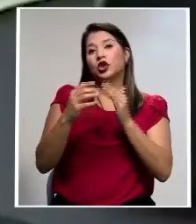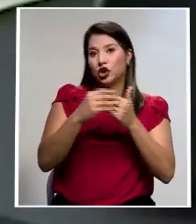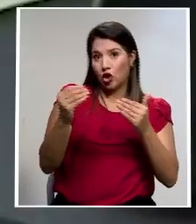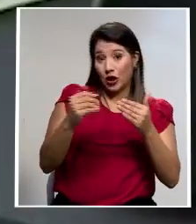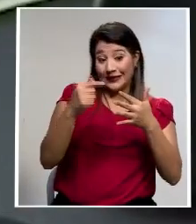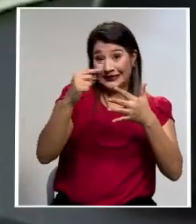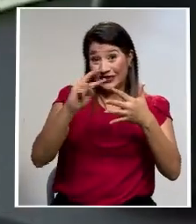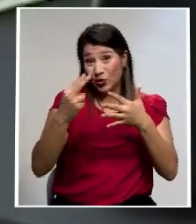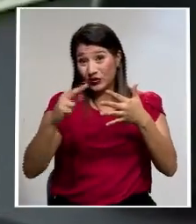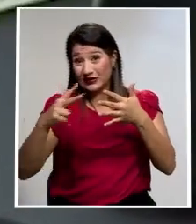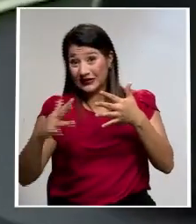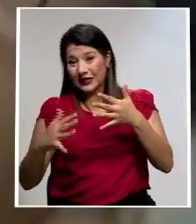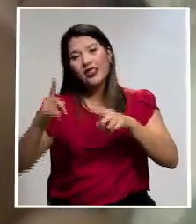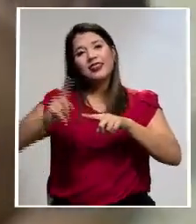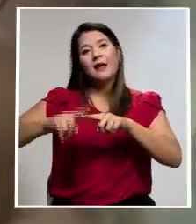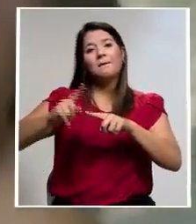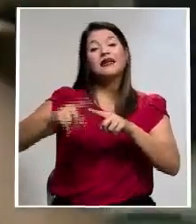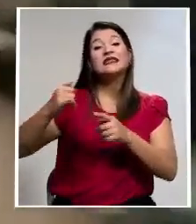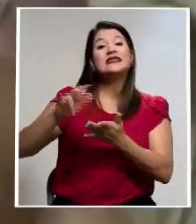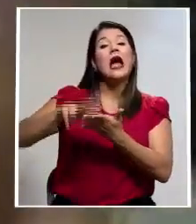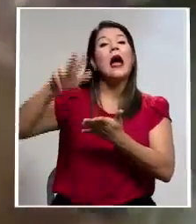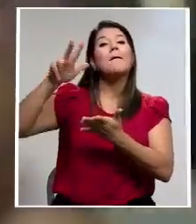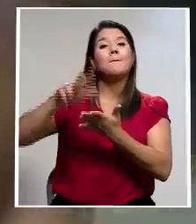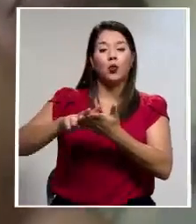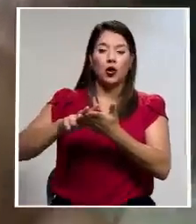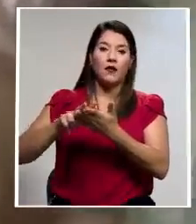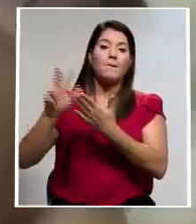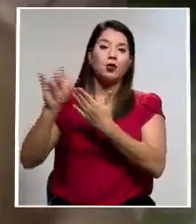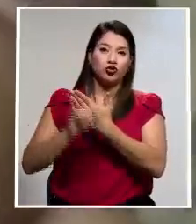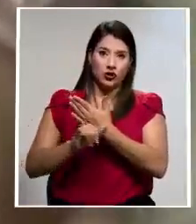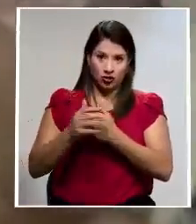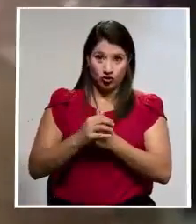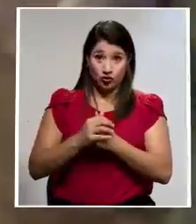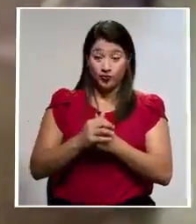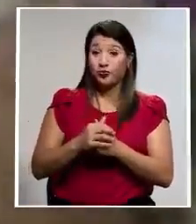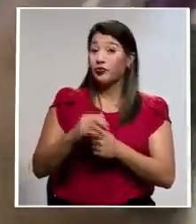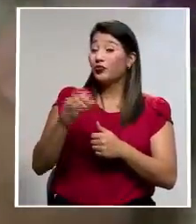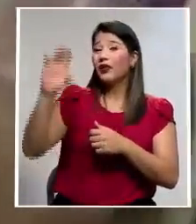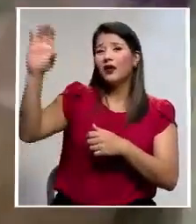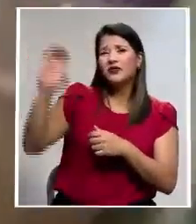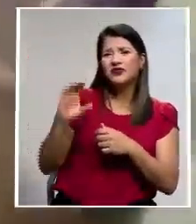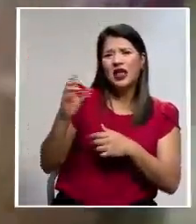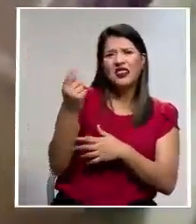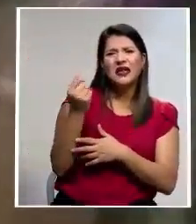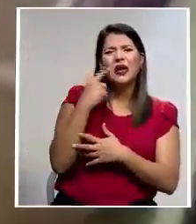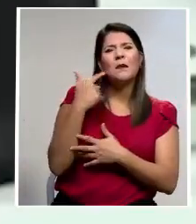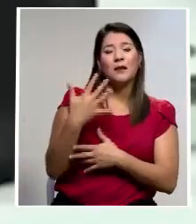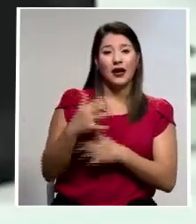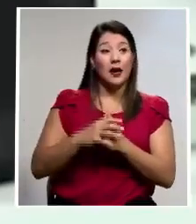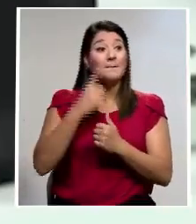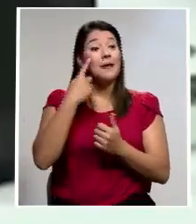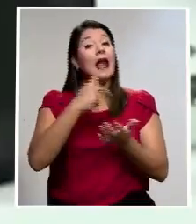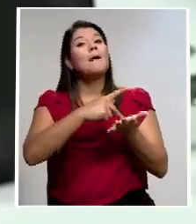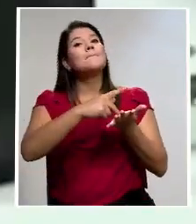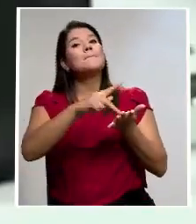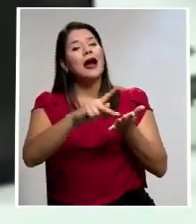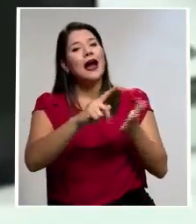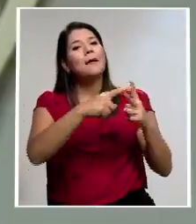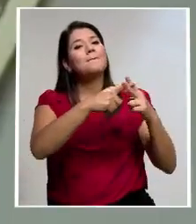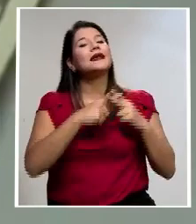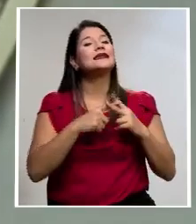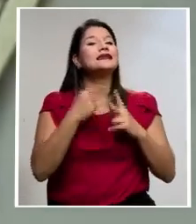el Congreso. El 100% del dinero es para pagar una deuda. El 90% sería para cambiar lo que es deuda